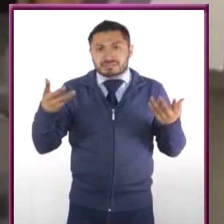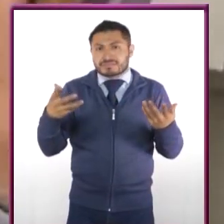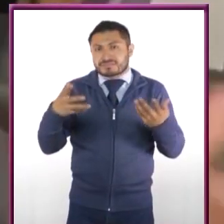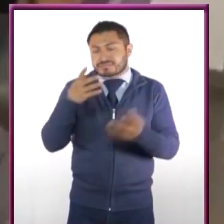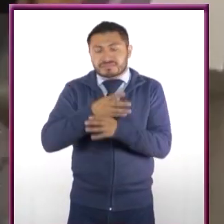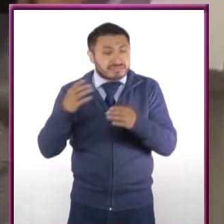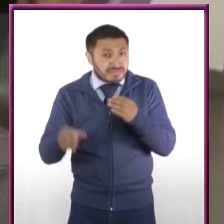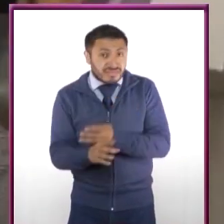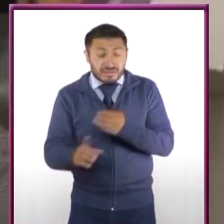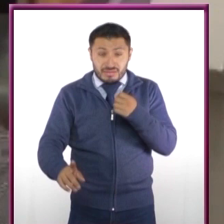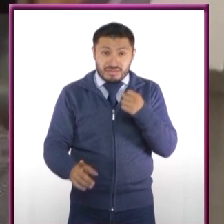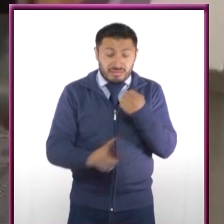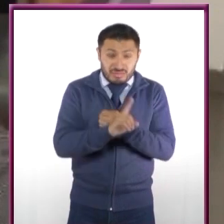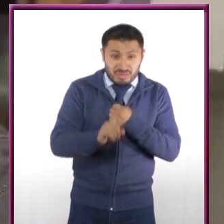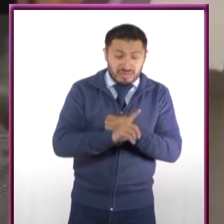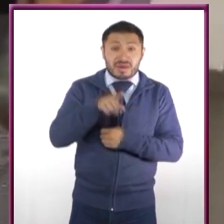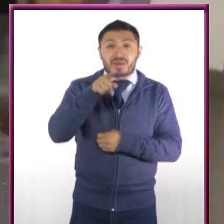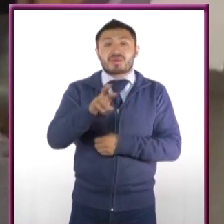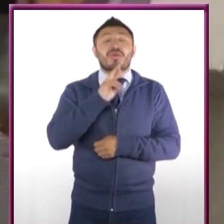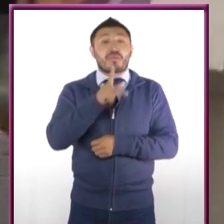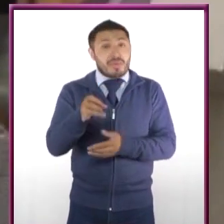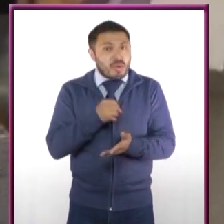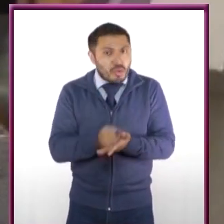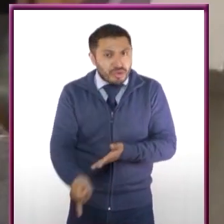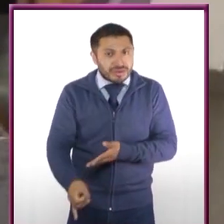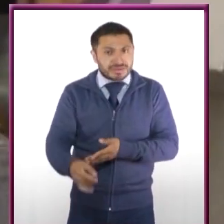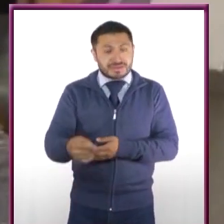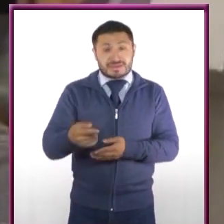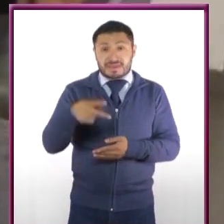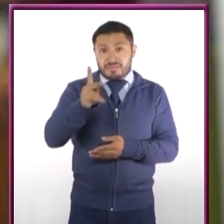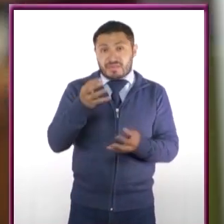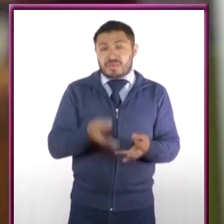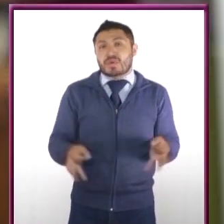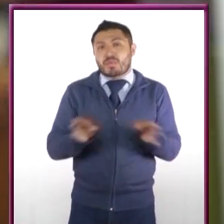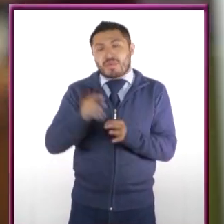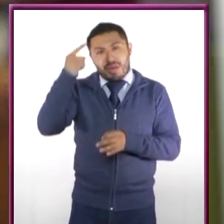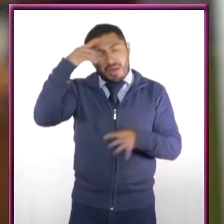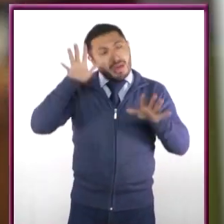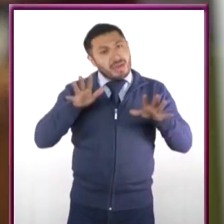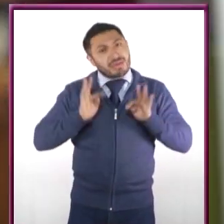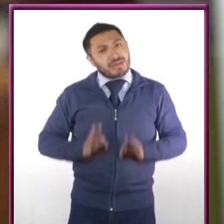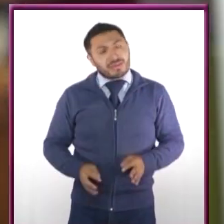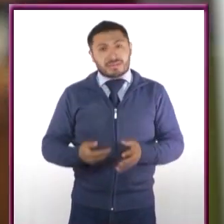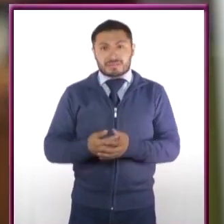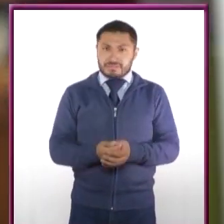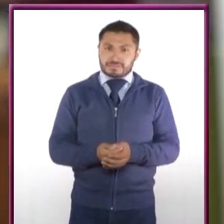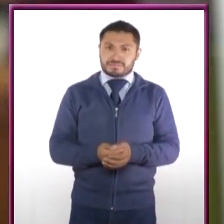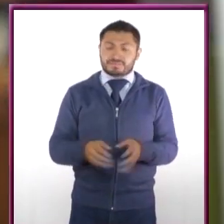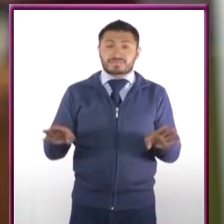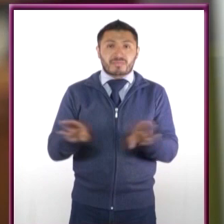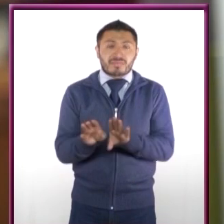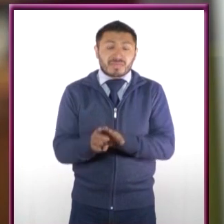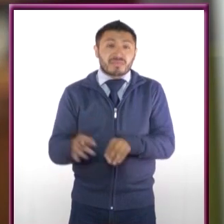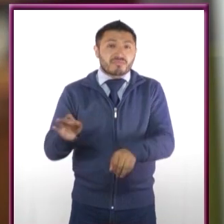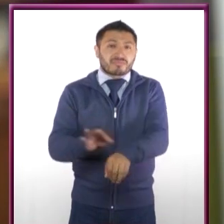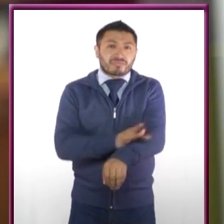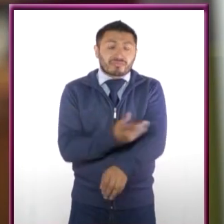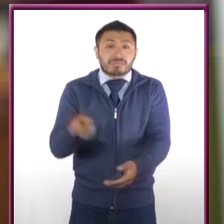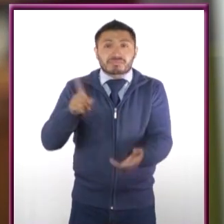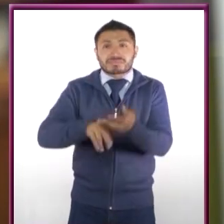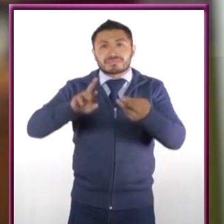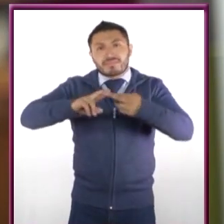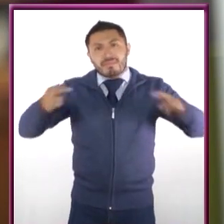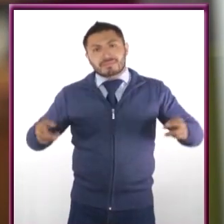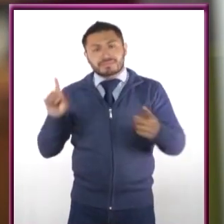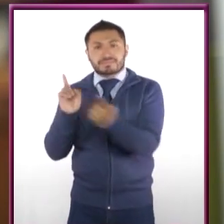En general, te puedes tomar mejores decisiones para todo. ¿Y cómo pueden influir las emociones en